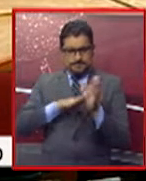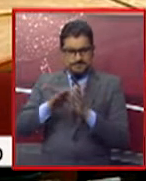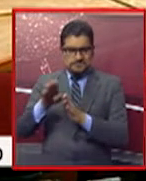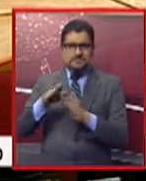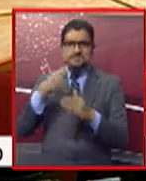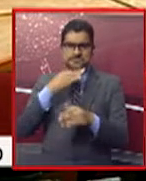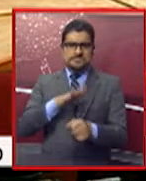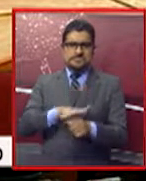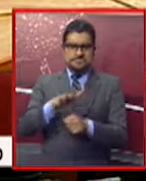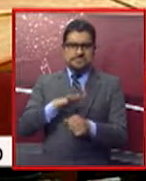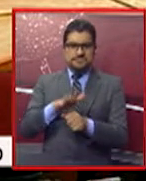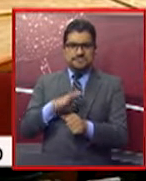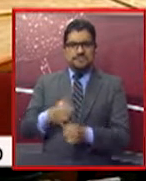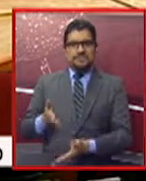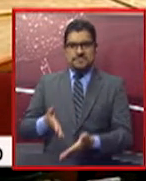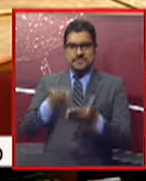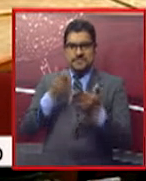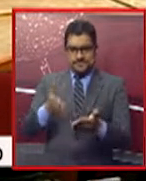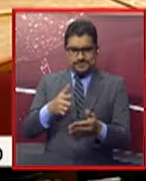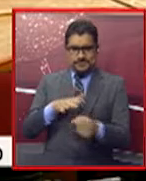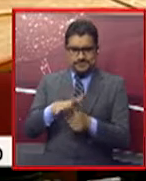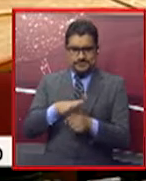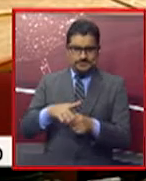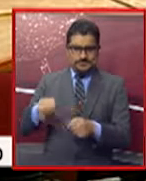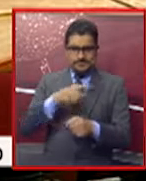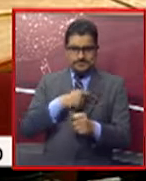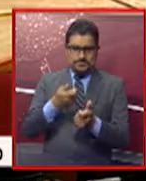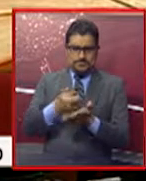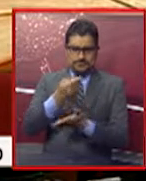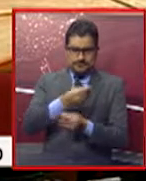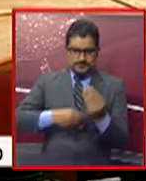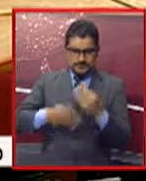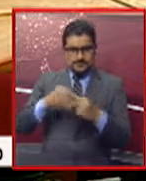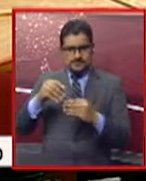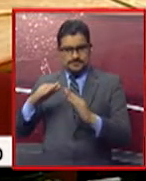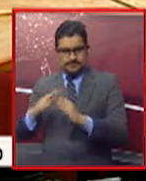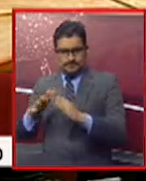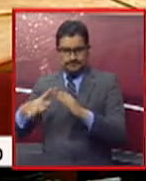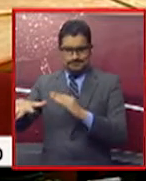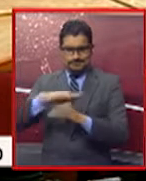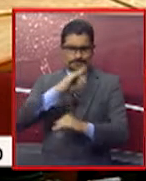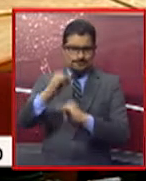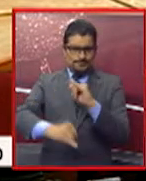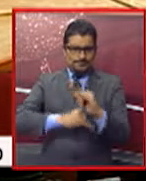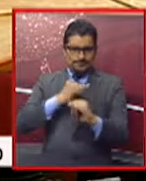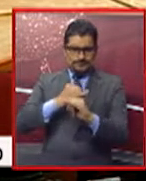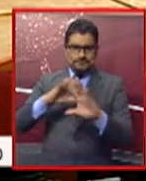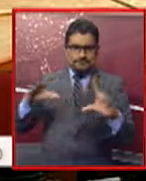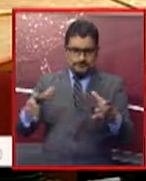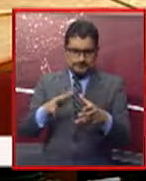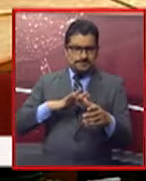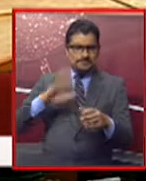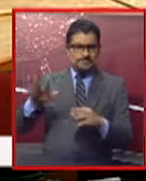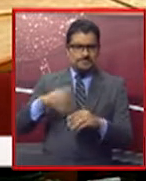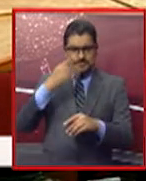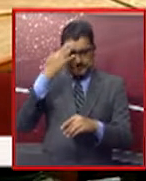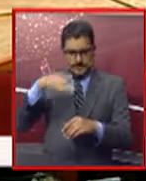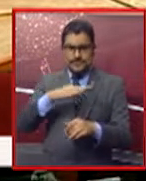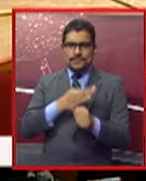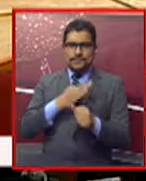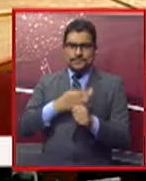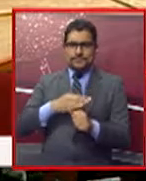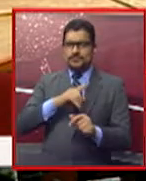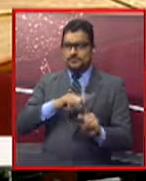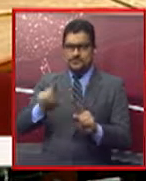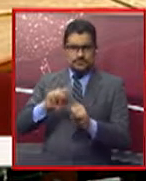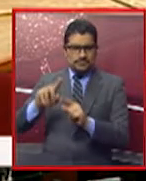sensible a la realidad económica, tanto doméstica e internacional, y particularmente comprometido